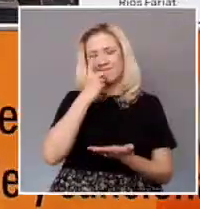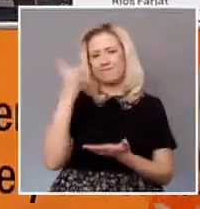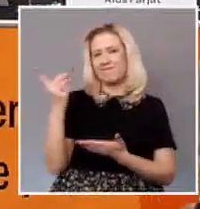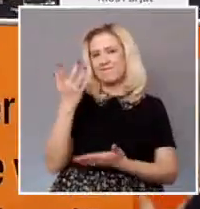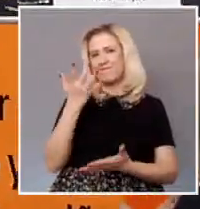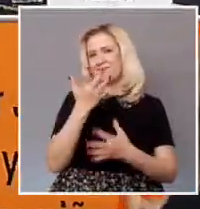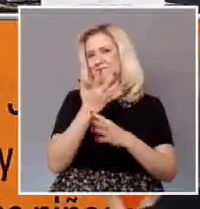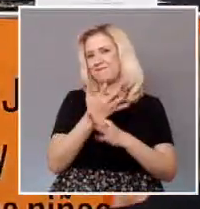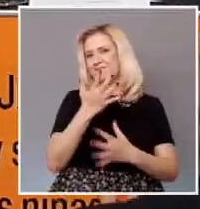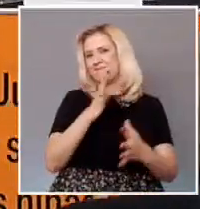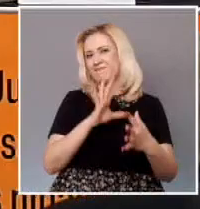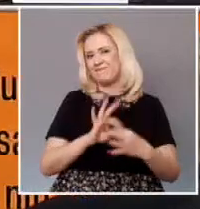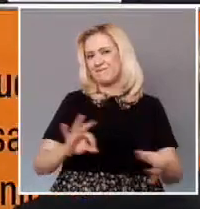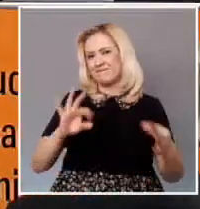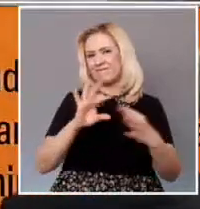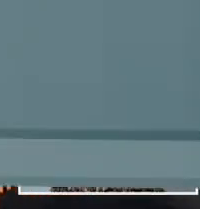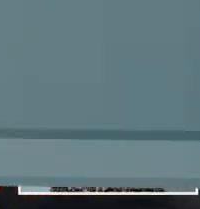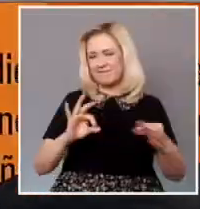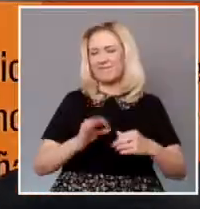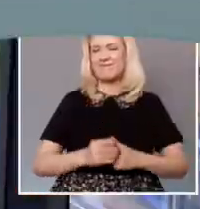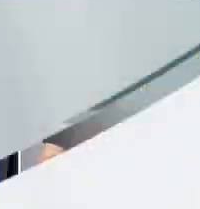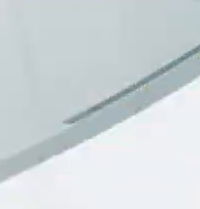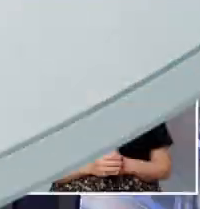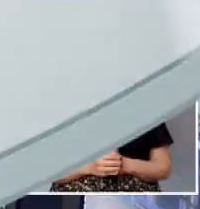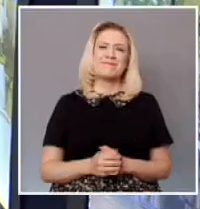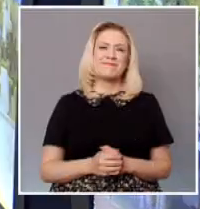Federación, Mario López Peña.